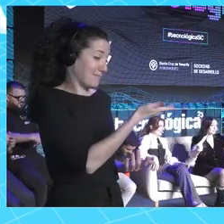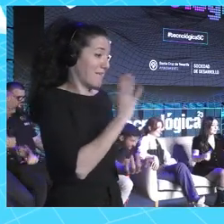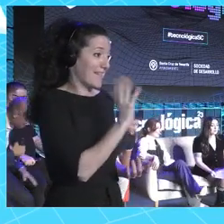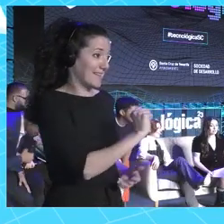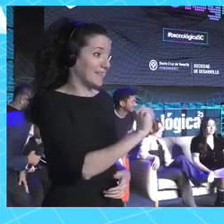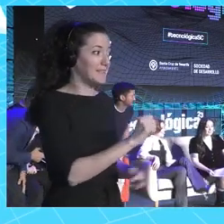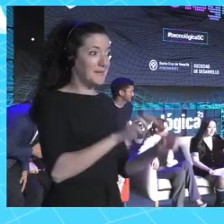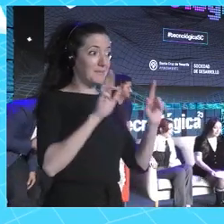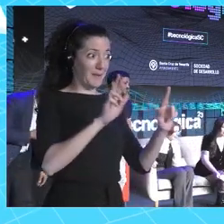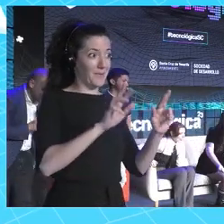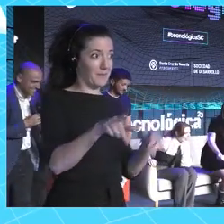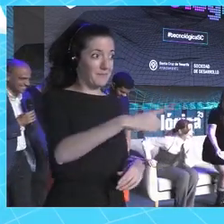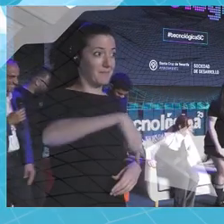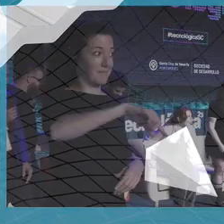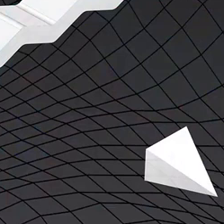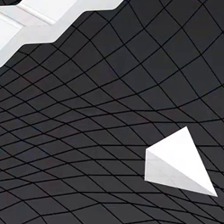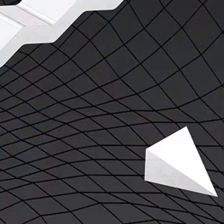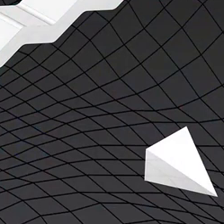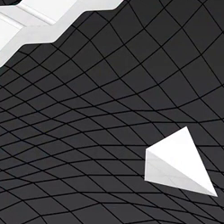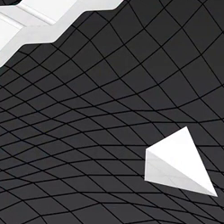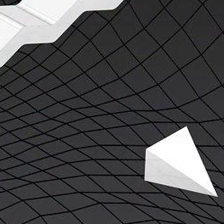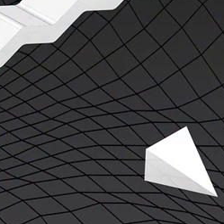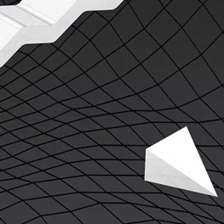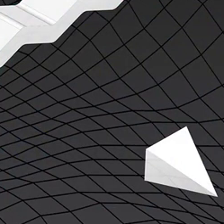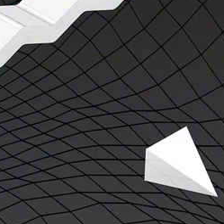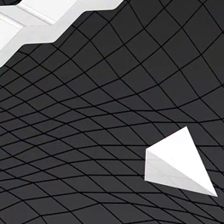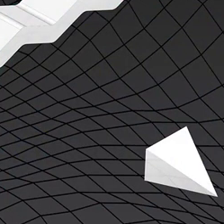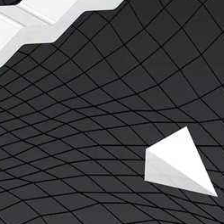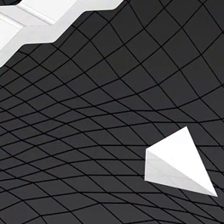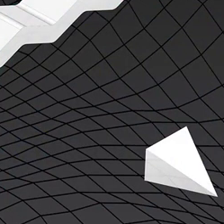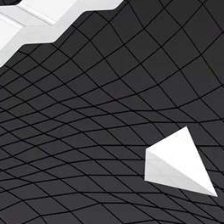espero que lo hayáis pasado muy bien con esta mesa redonda un año más de verdad